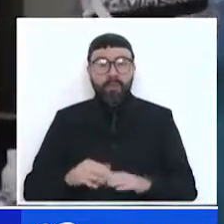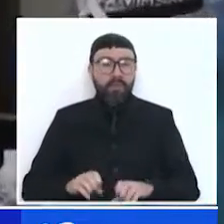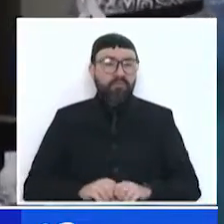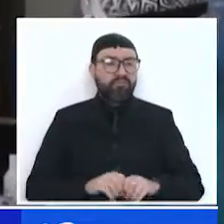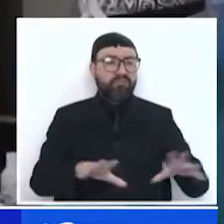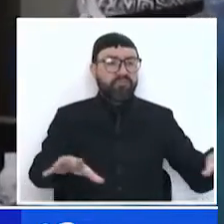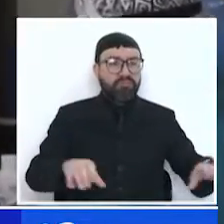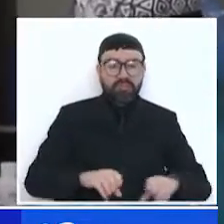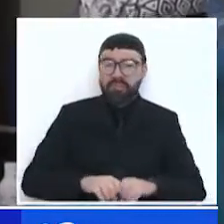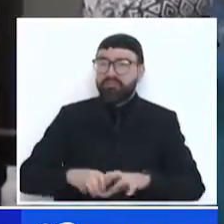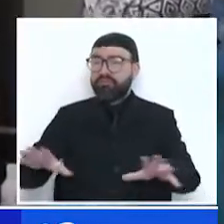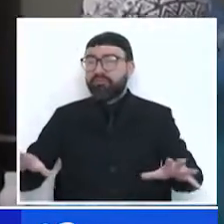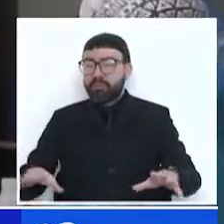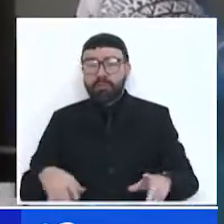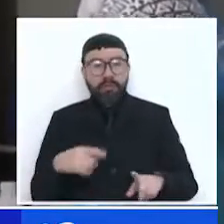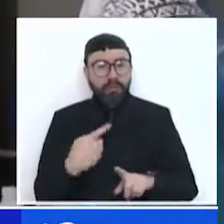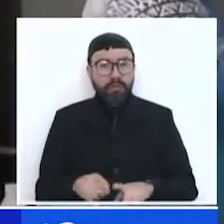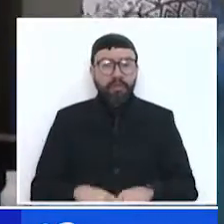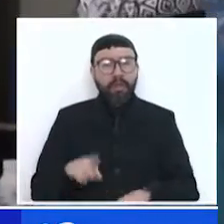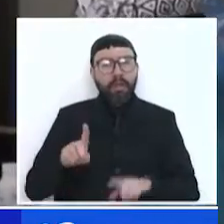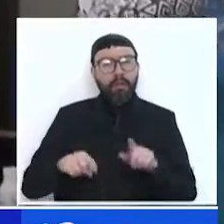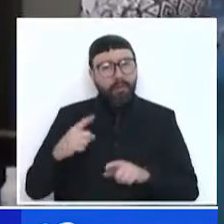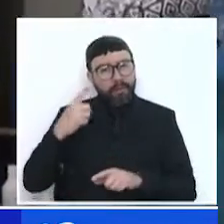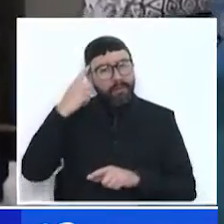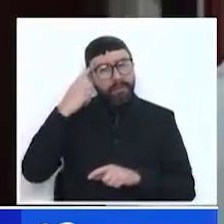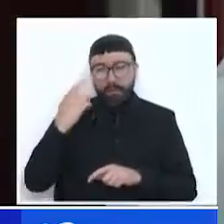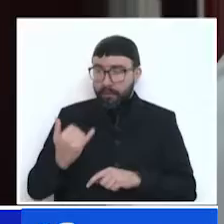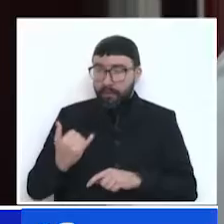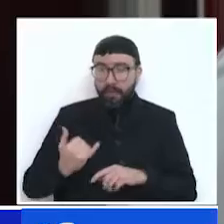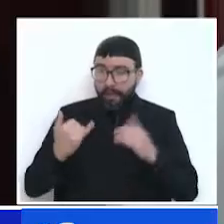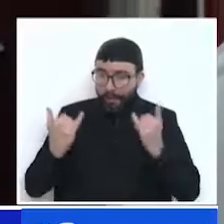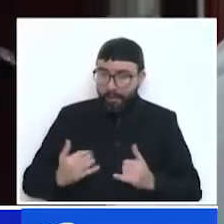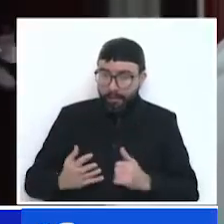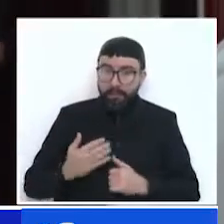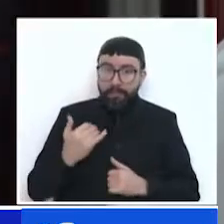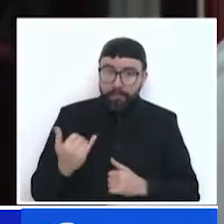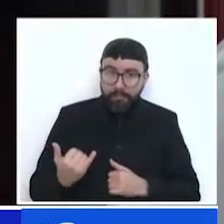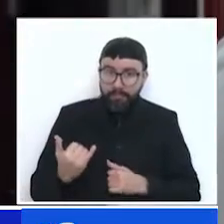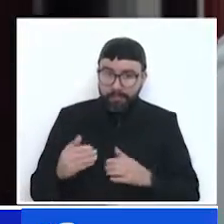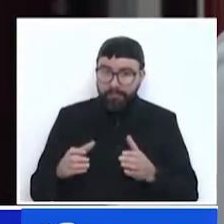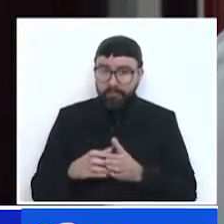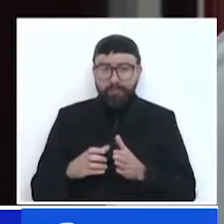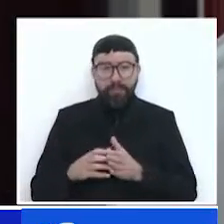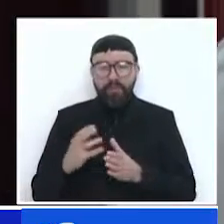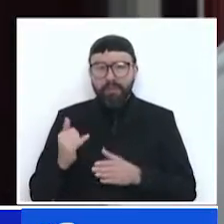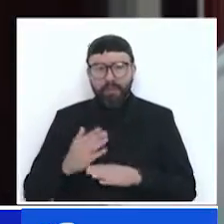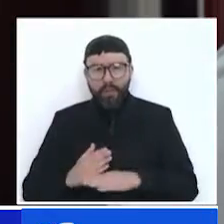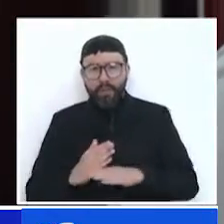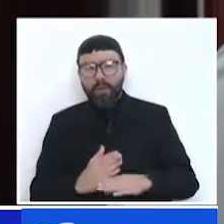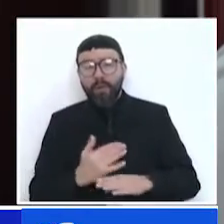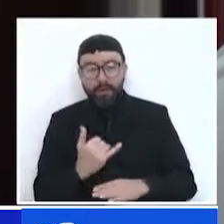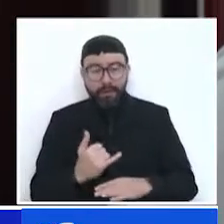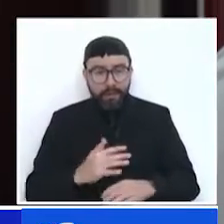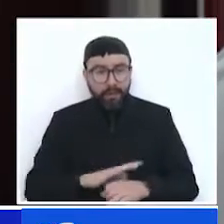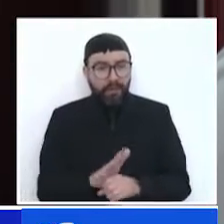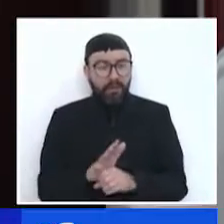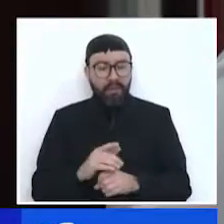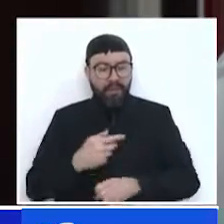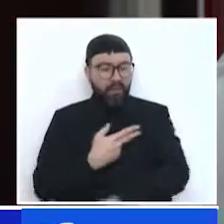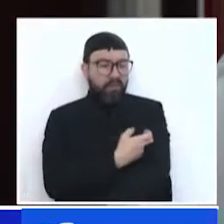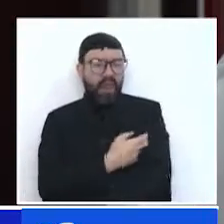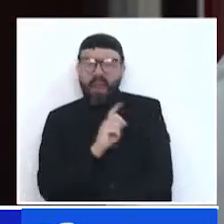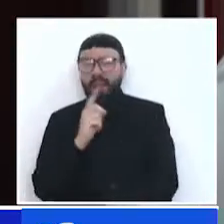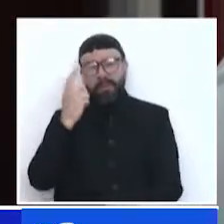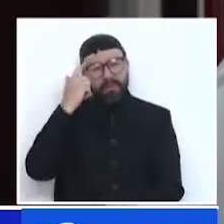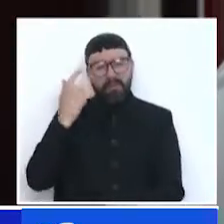veces creemos que porque estamos en este momento en vacunación contra COVID-19 ya estamos todos inmunizados